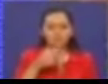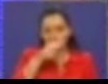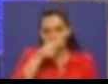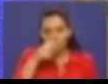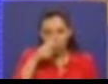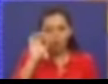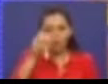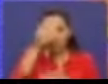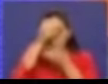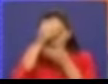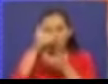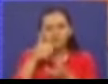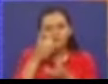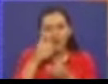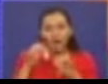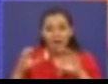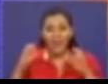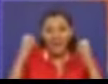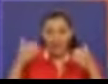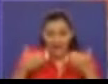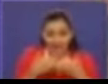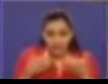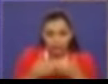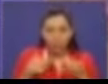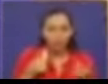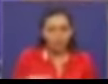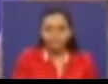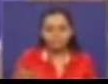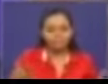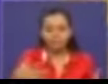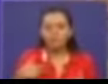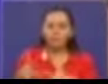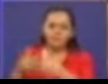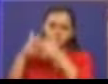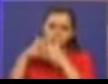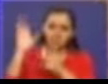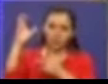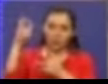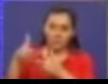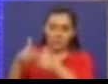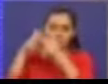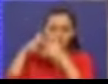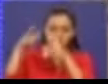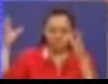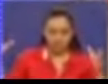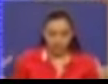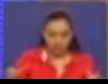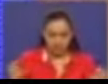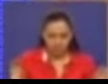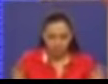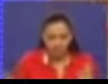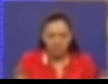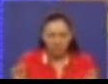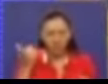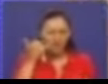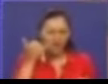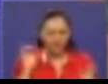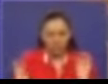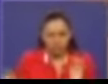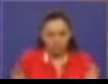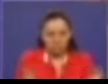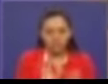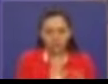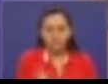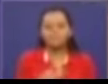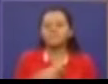narcotráfico, secuestros, etcétera. Entonces, se había iniciado, desde antes de mi gobierno, un proyecto para nosotros tener